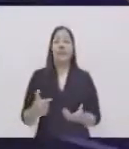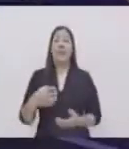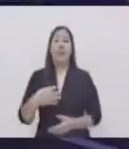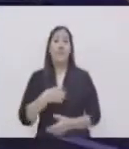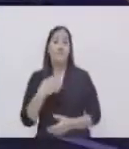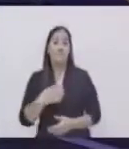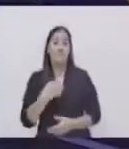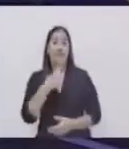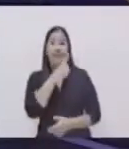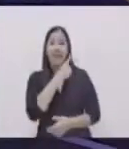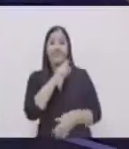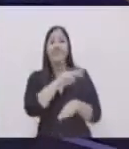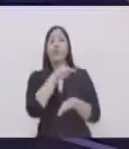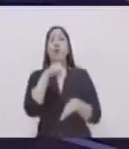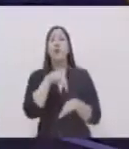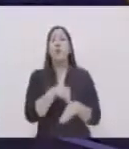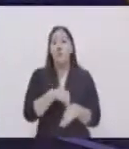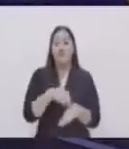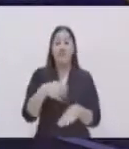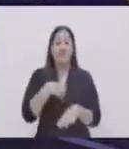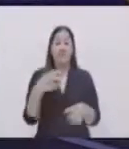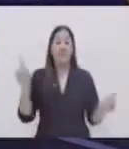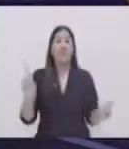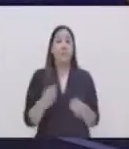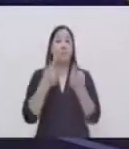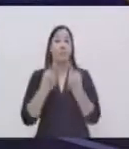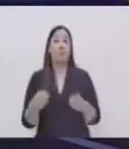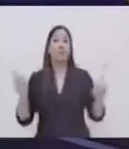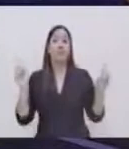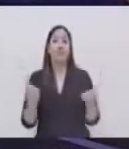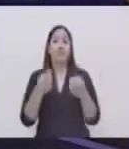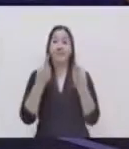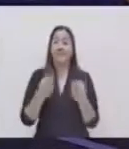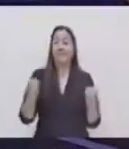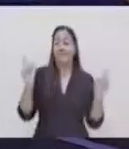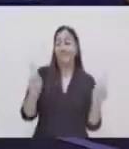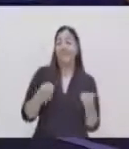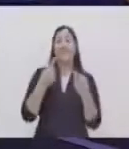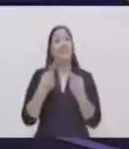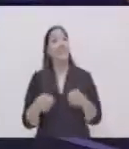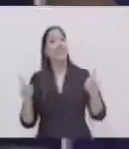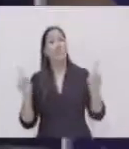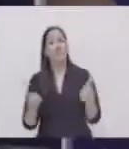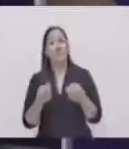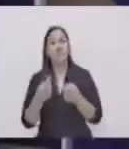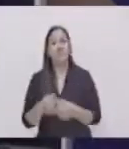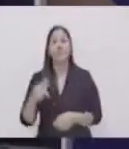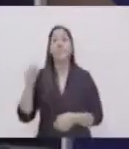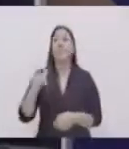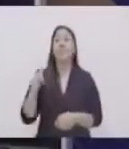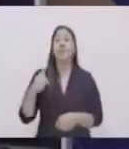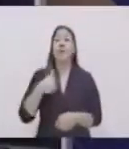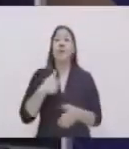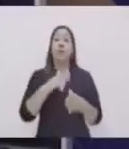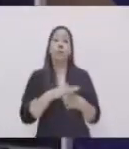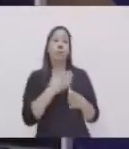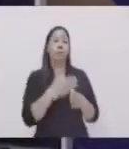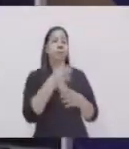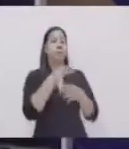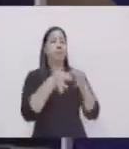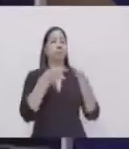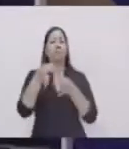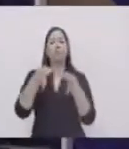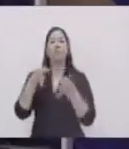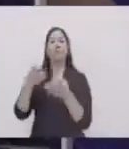promoción de maestros de la Escuela Normal para Maestros de Educación Musical Jesús María Alvarado, jornada matutina. Así que hoy vamos a estar